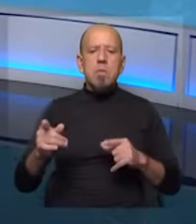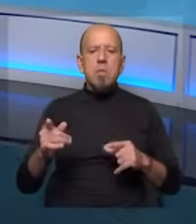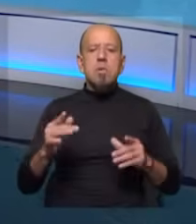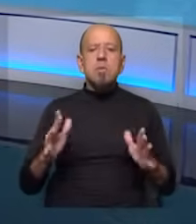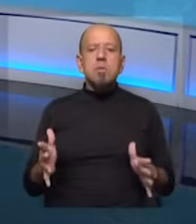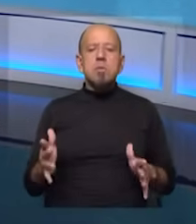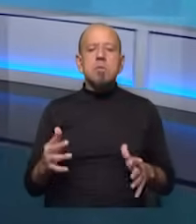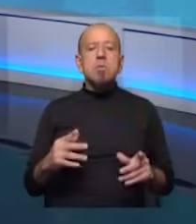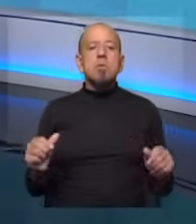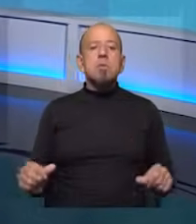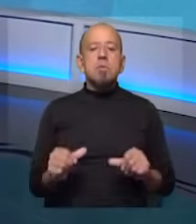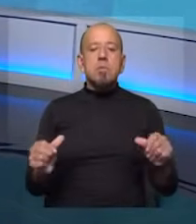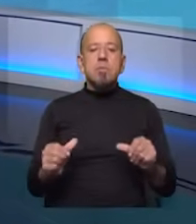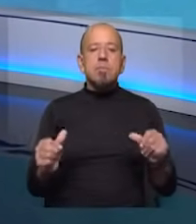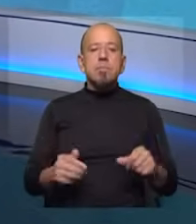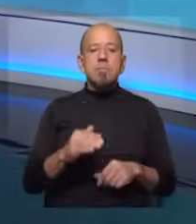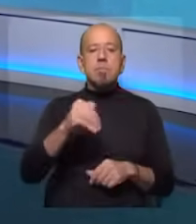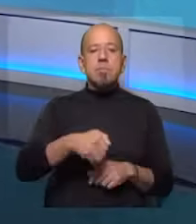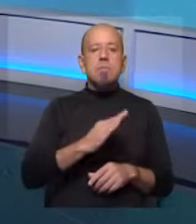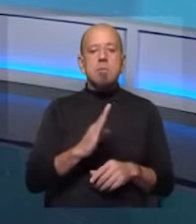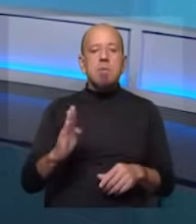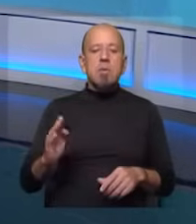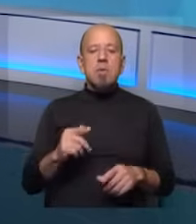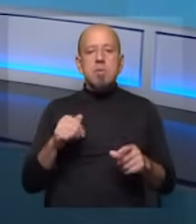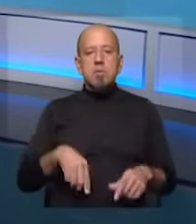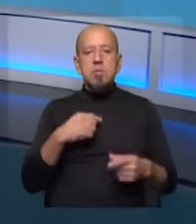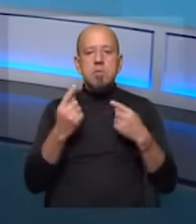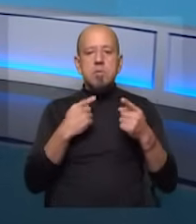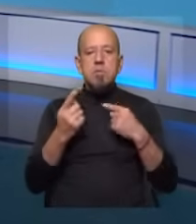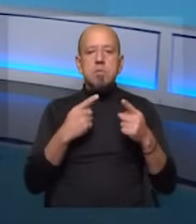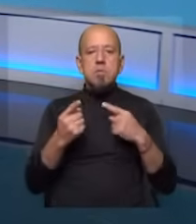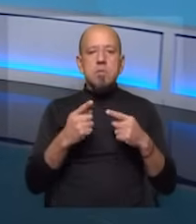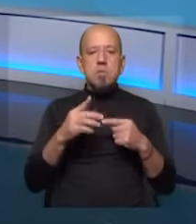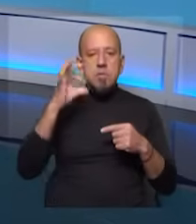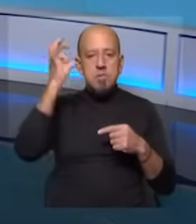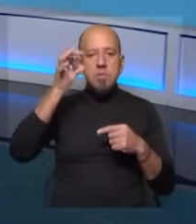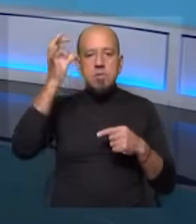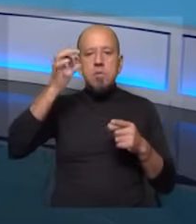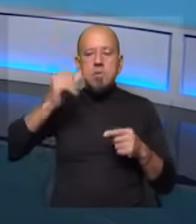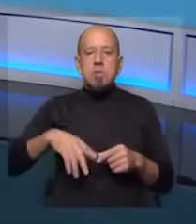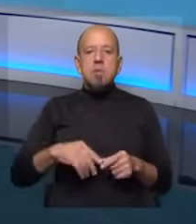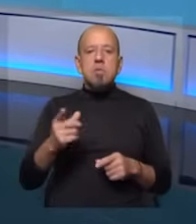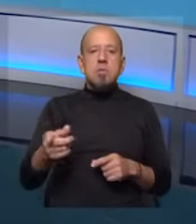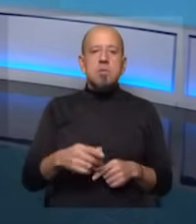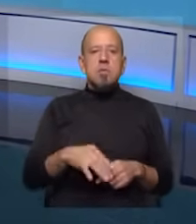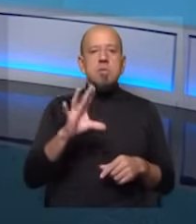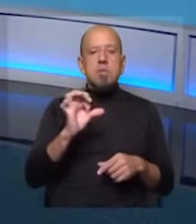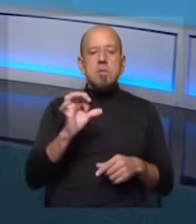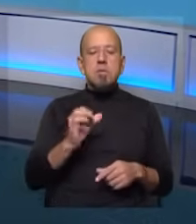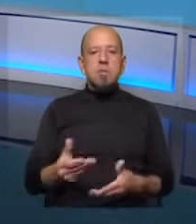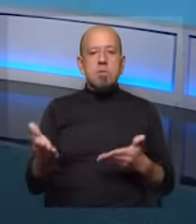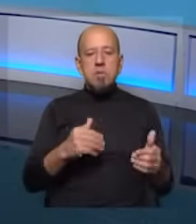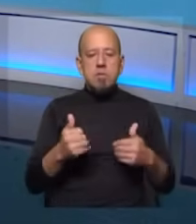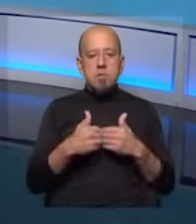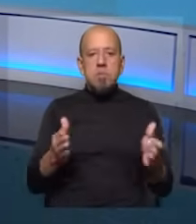queora por ejemplo el mpp de varios temas estaremos hablando esta noche con el senador Alejandro Sánchez bienvenidas bienvenidos Ah sí